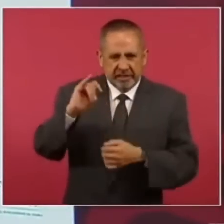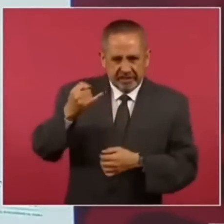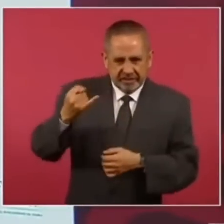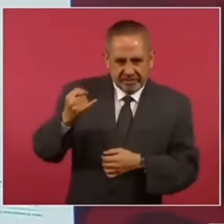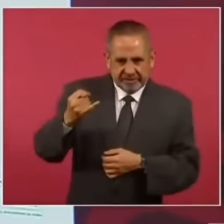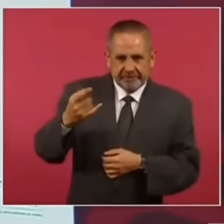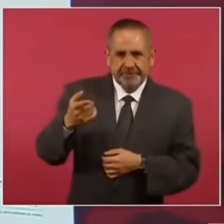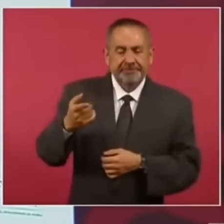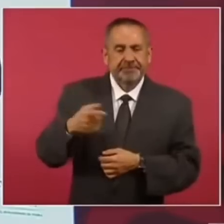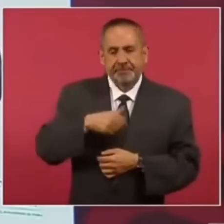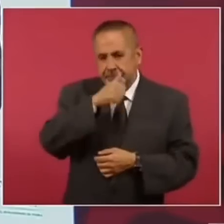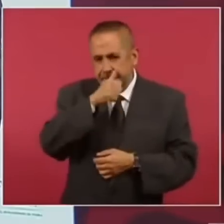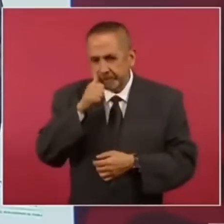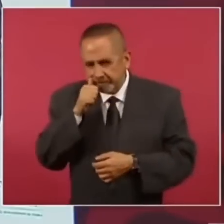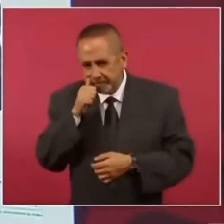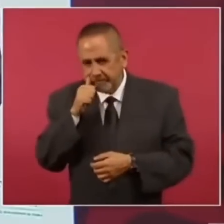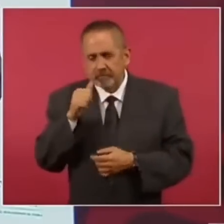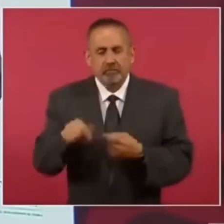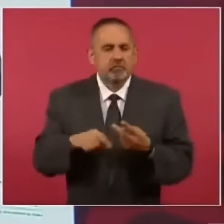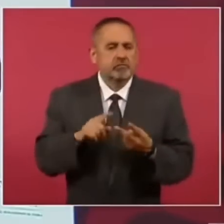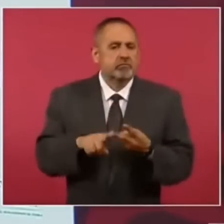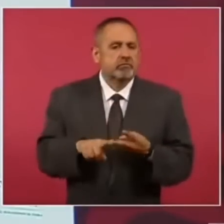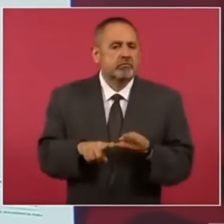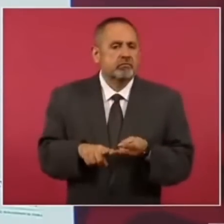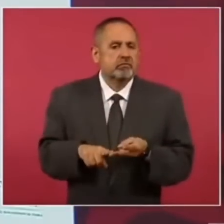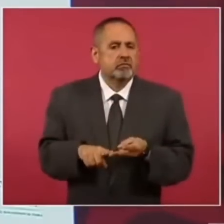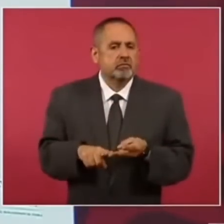Tijuana, Juárez,